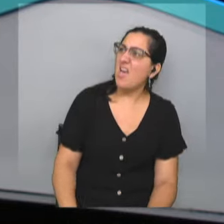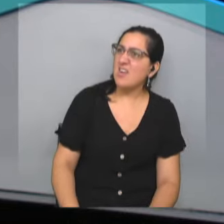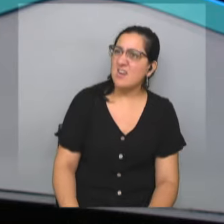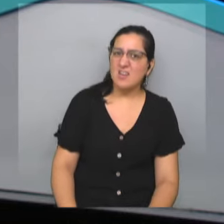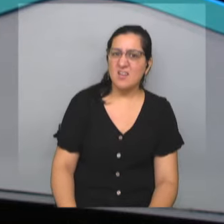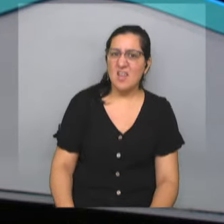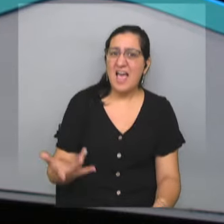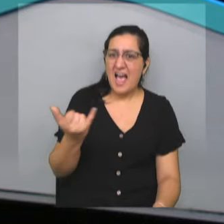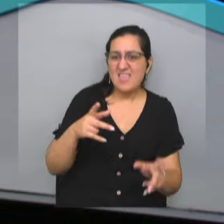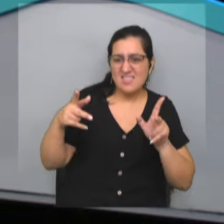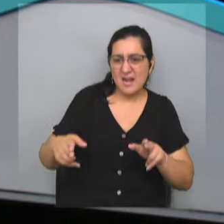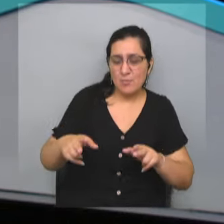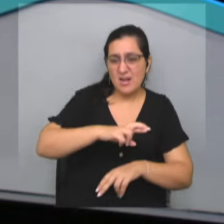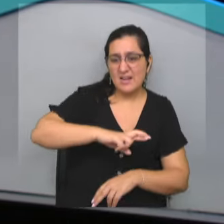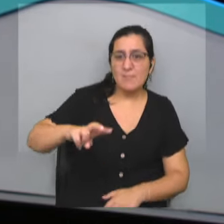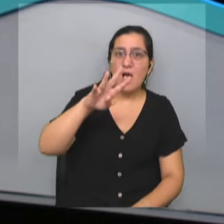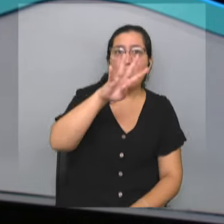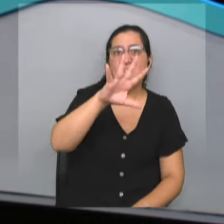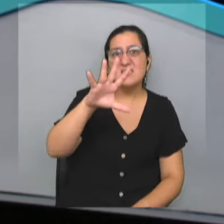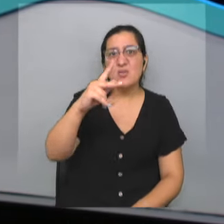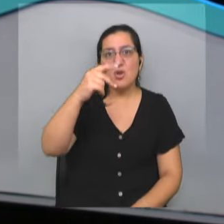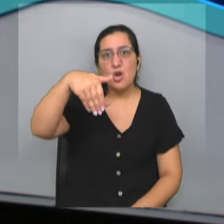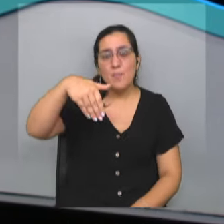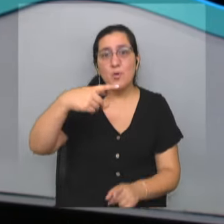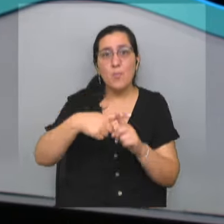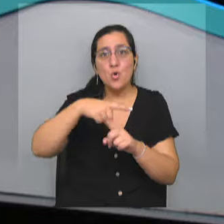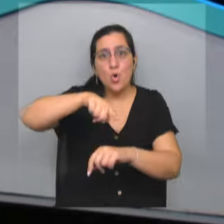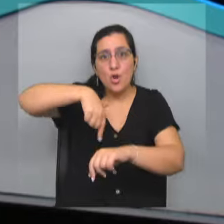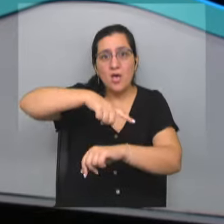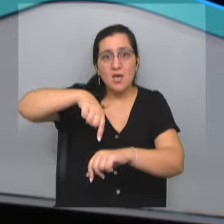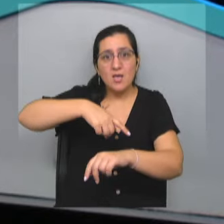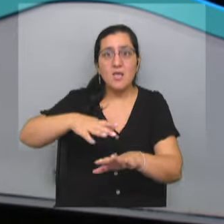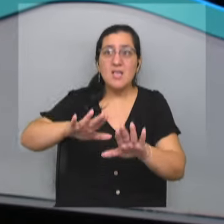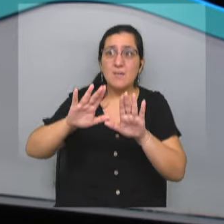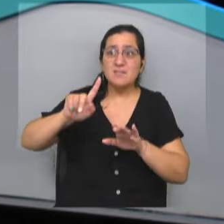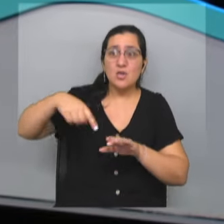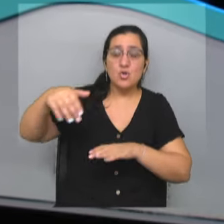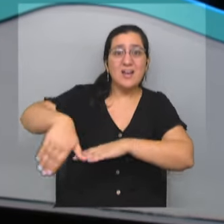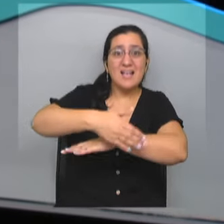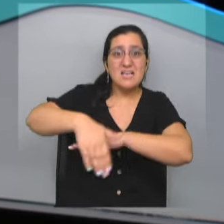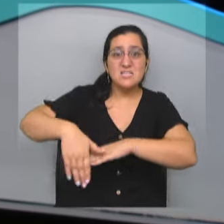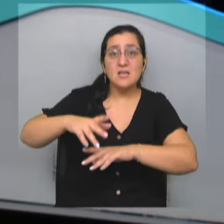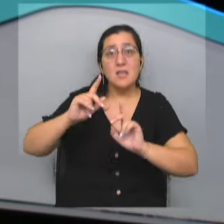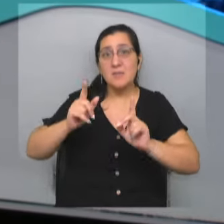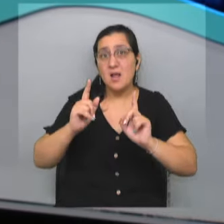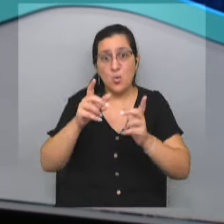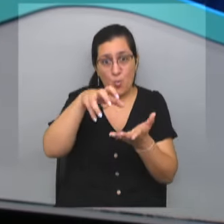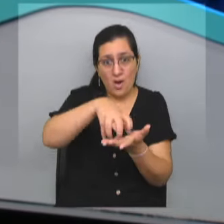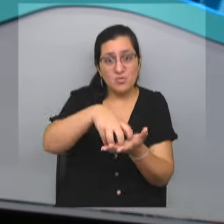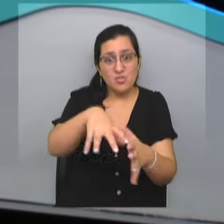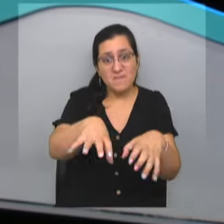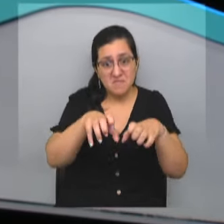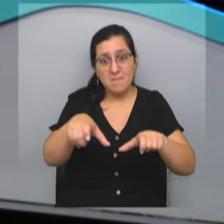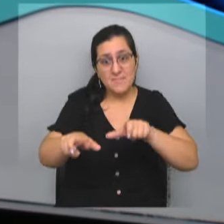hay tramos de la Rambla a 45 kilómetros por hora cuando de repente en otras avenidas que estás pasando también por lugares donde